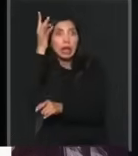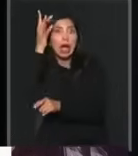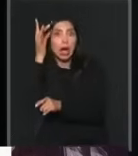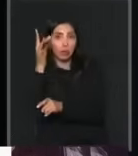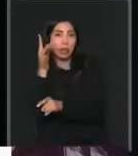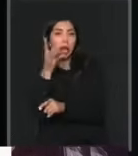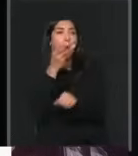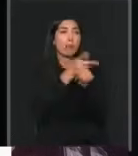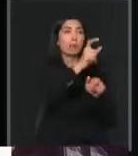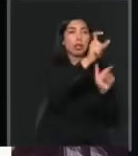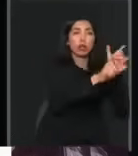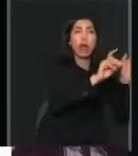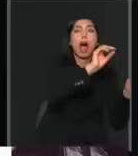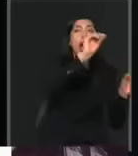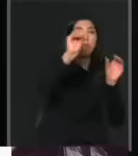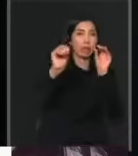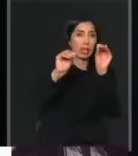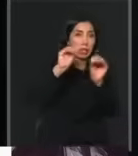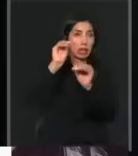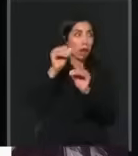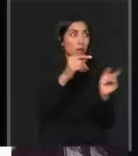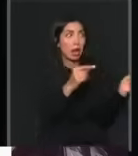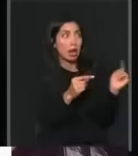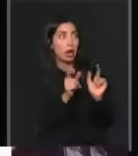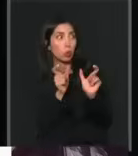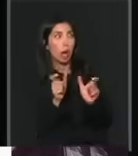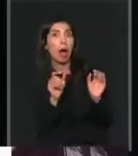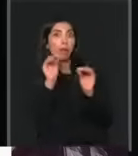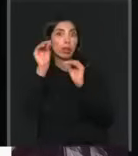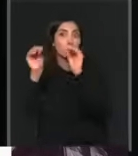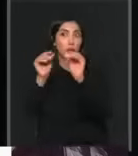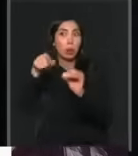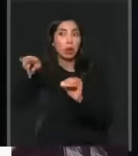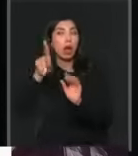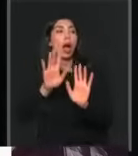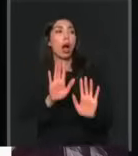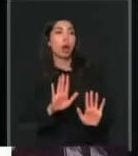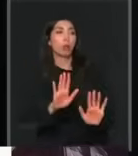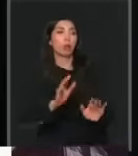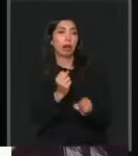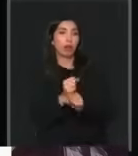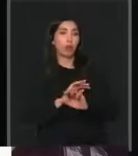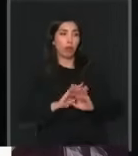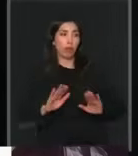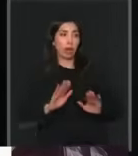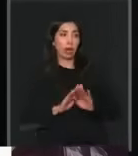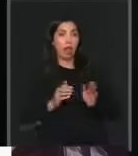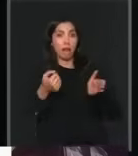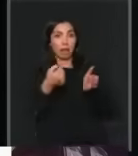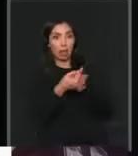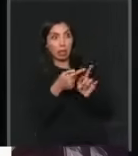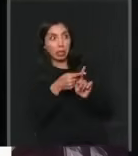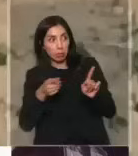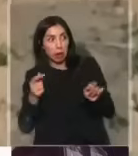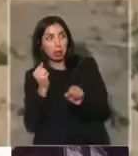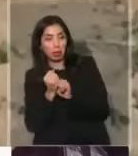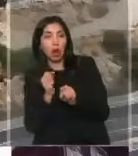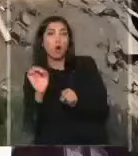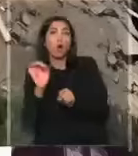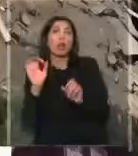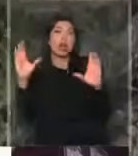amplia de aliados que les van informando, trabajan fin de semana y en horarios nocturnos para seguir recibiendo esos recibos.